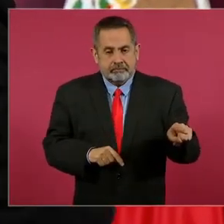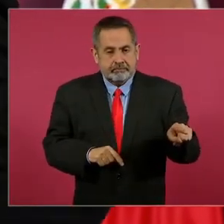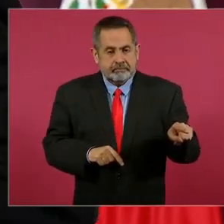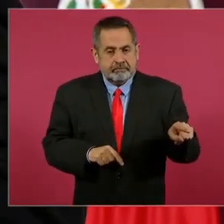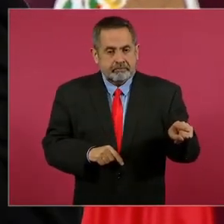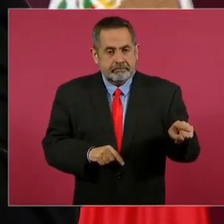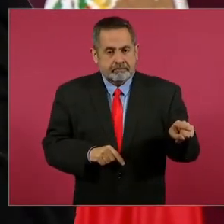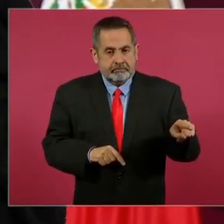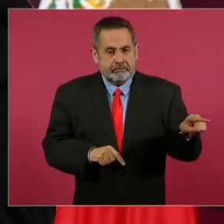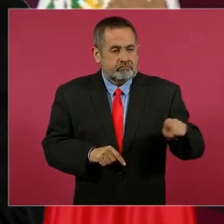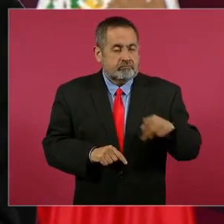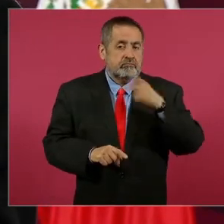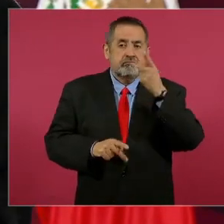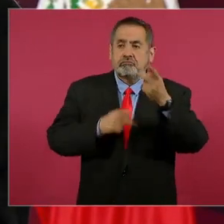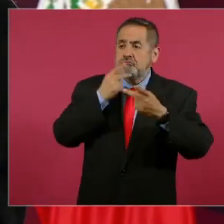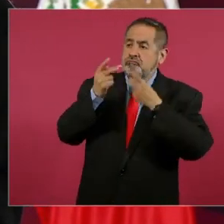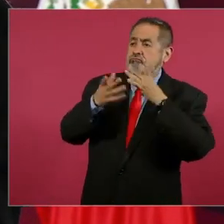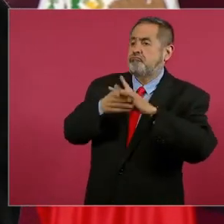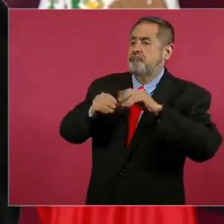los que pontificaban.